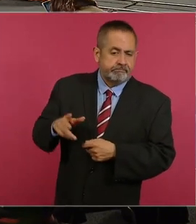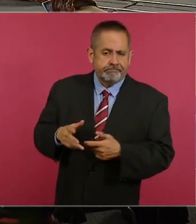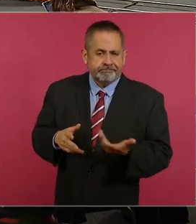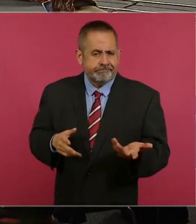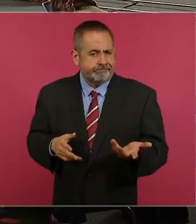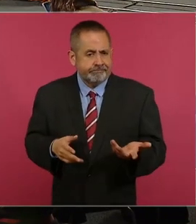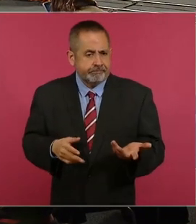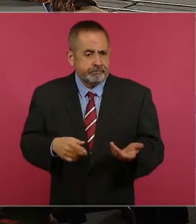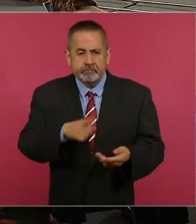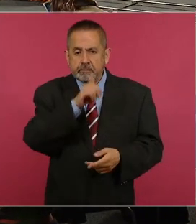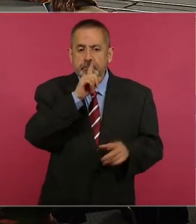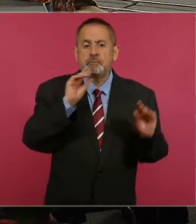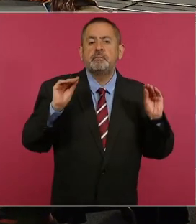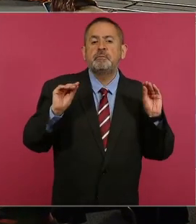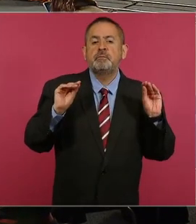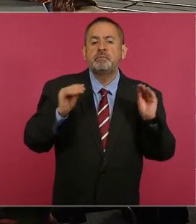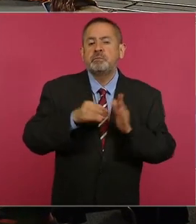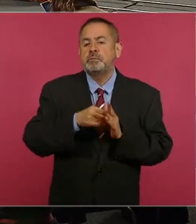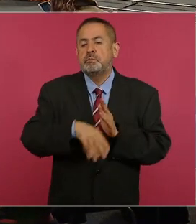pero no lo dice.